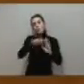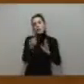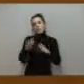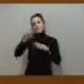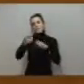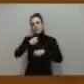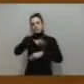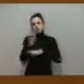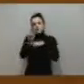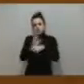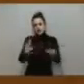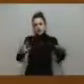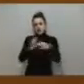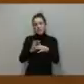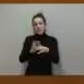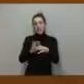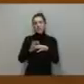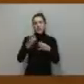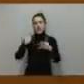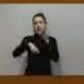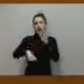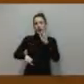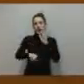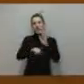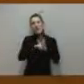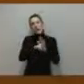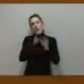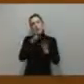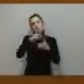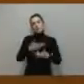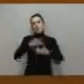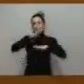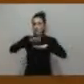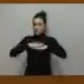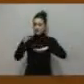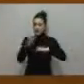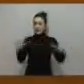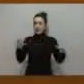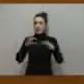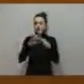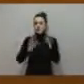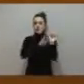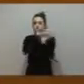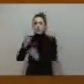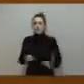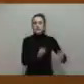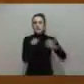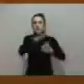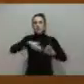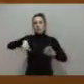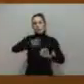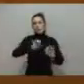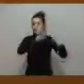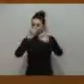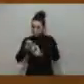hace referencia a que se cumplan las normativas vigentes con respecto a la protección de los espacios protegidos de la